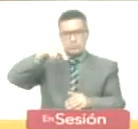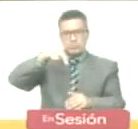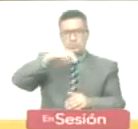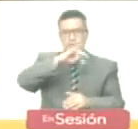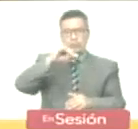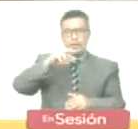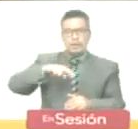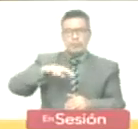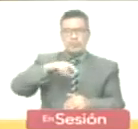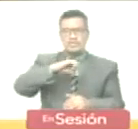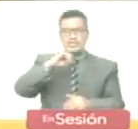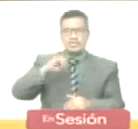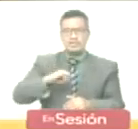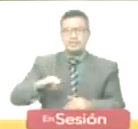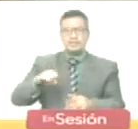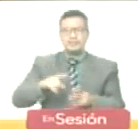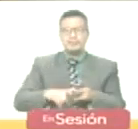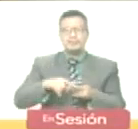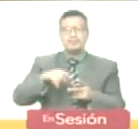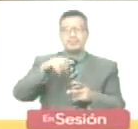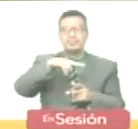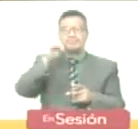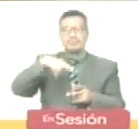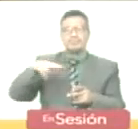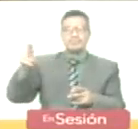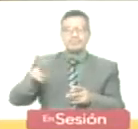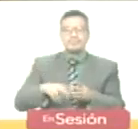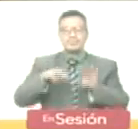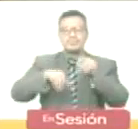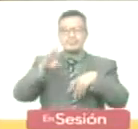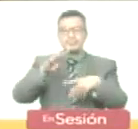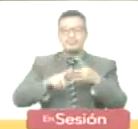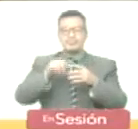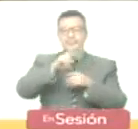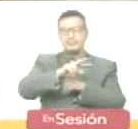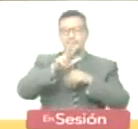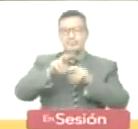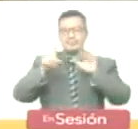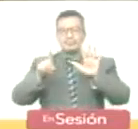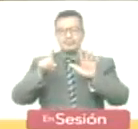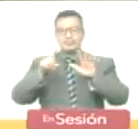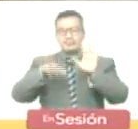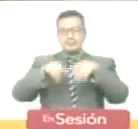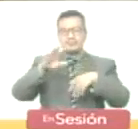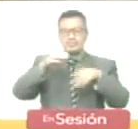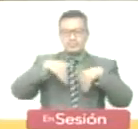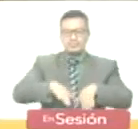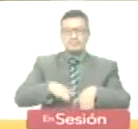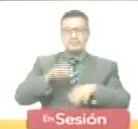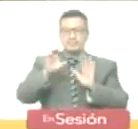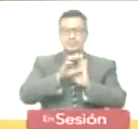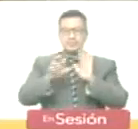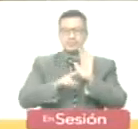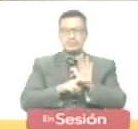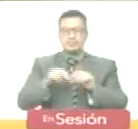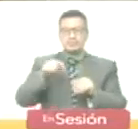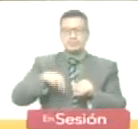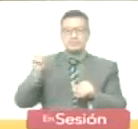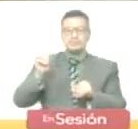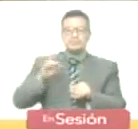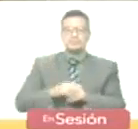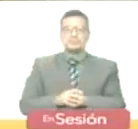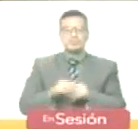con lo previsto en los artículos 187, numeral 14, y 236, numeral 15 de la Constitución de la República Bolivariana de